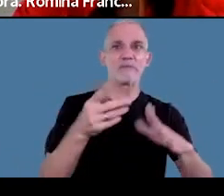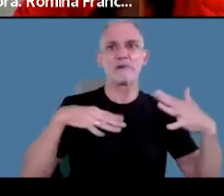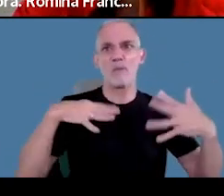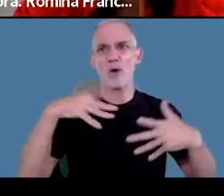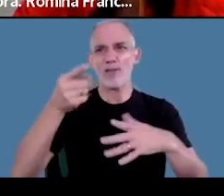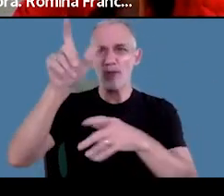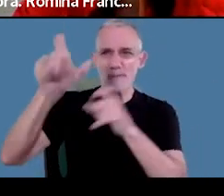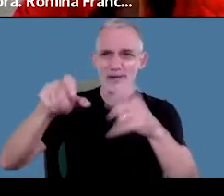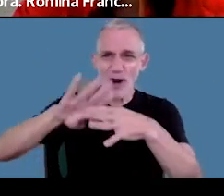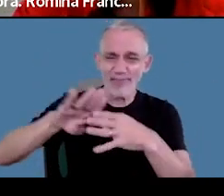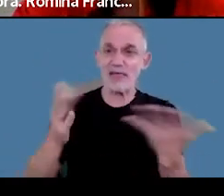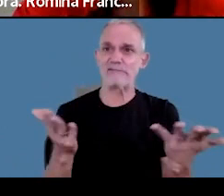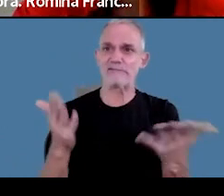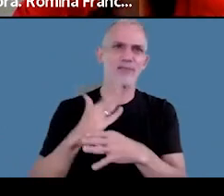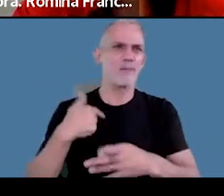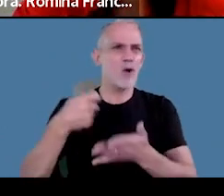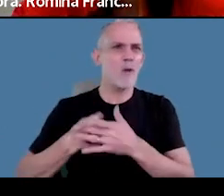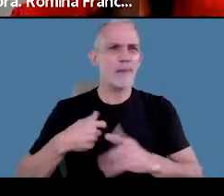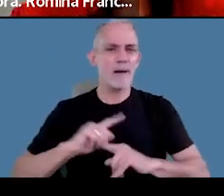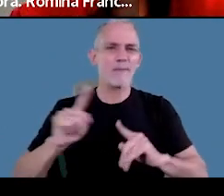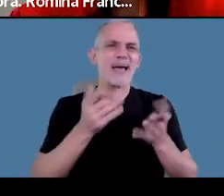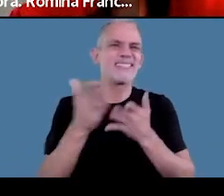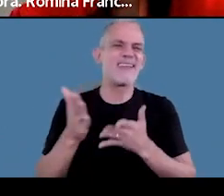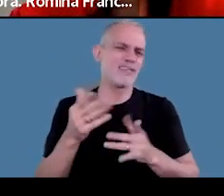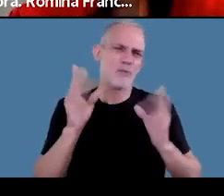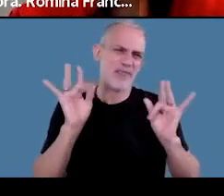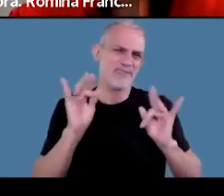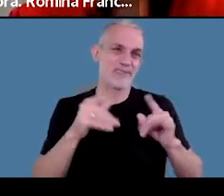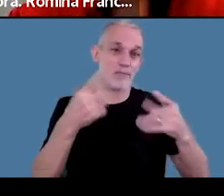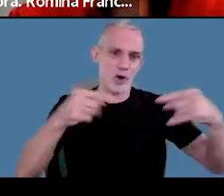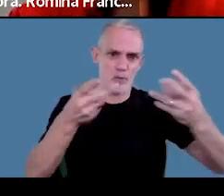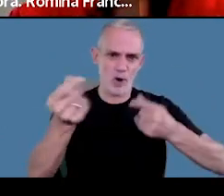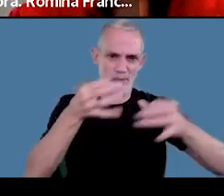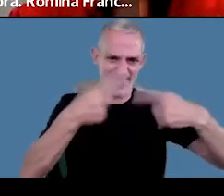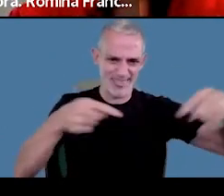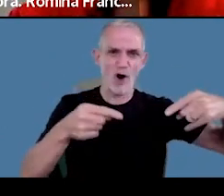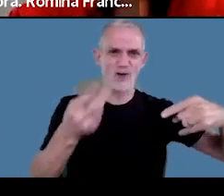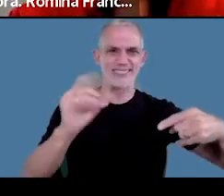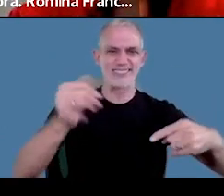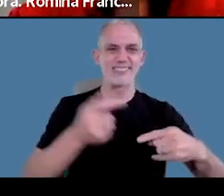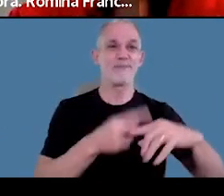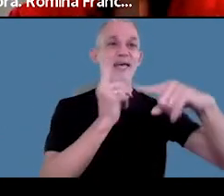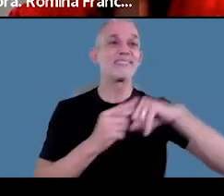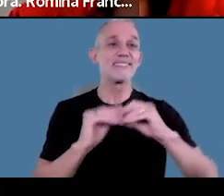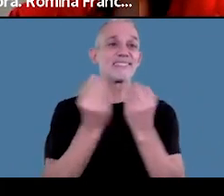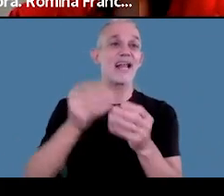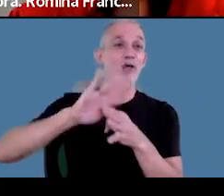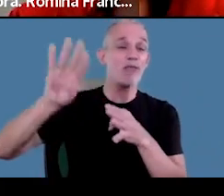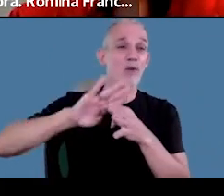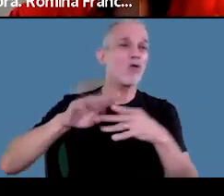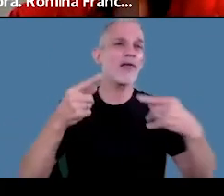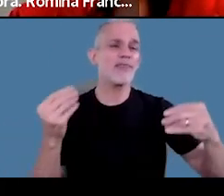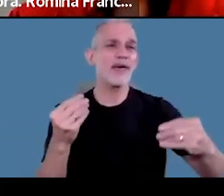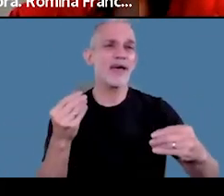quizás para servicios no tanto, pero bueno, considerarlo. Los saldos, bueno, deudores de, en